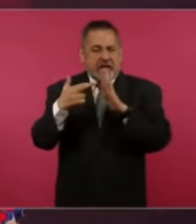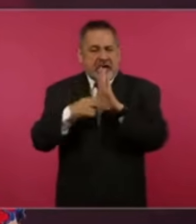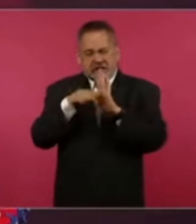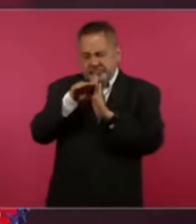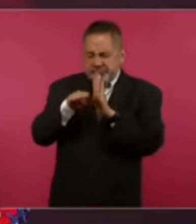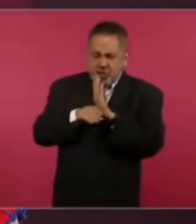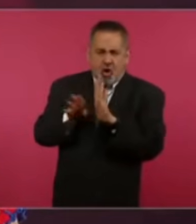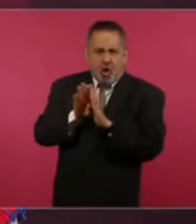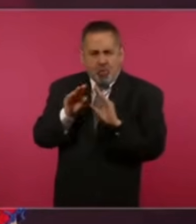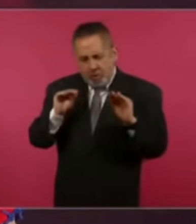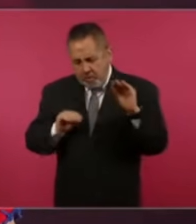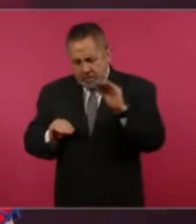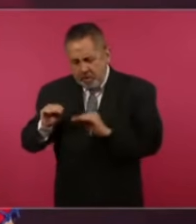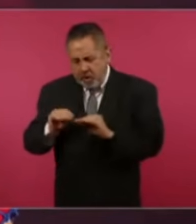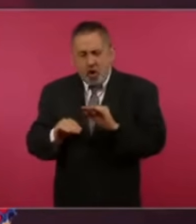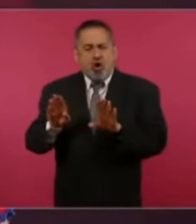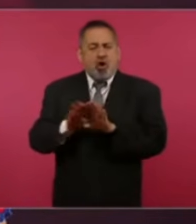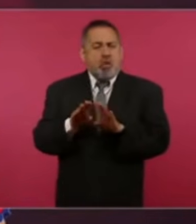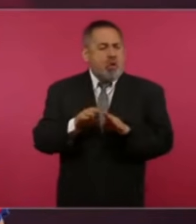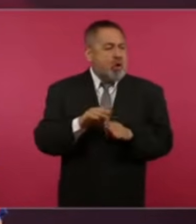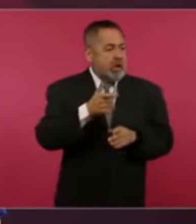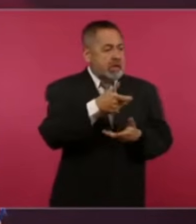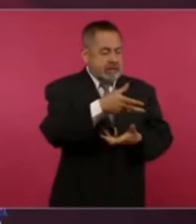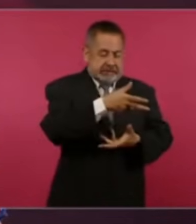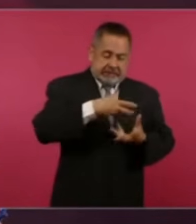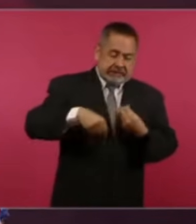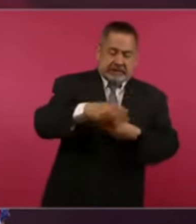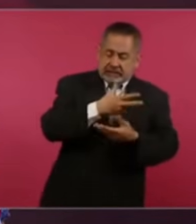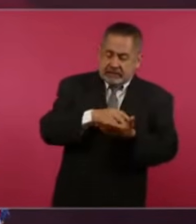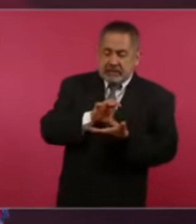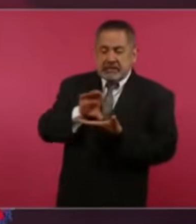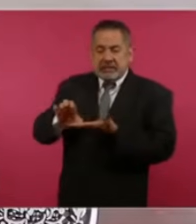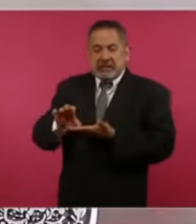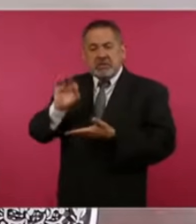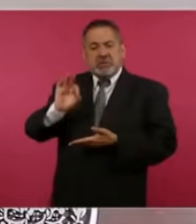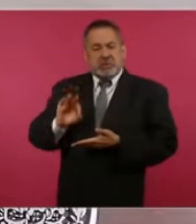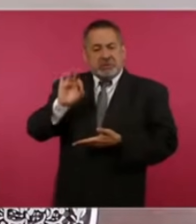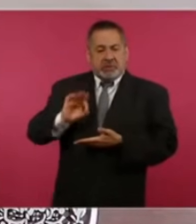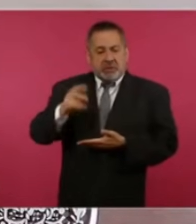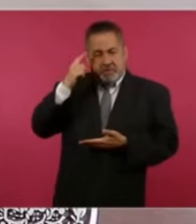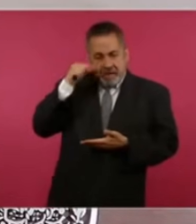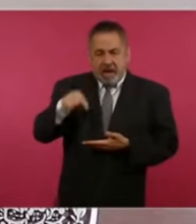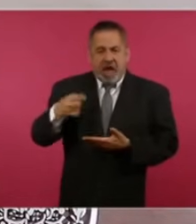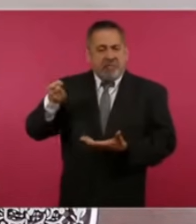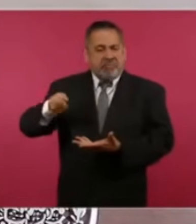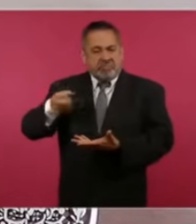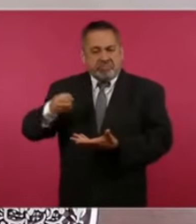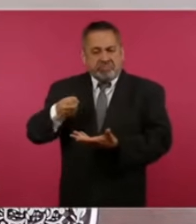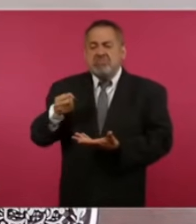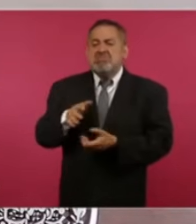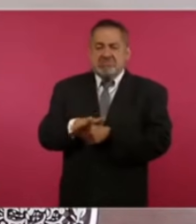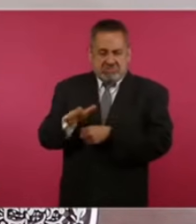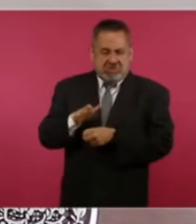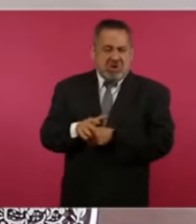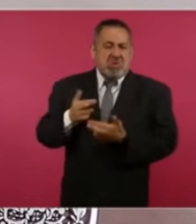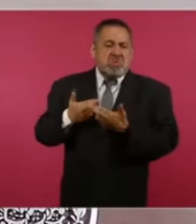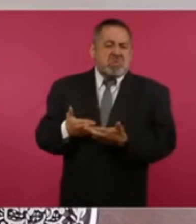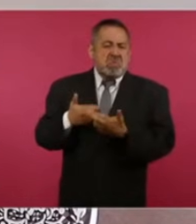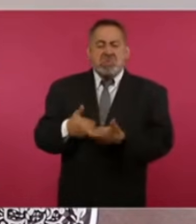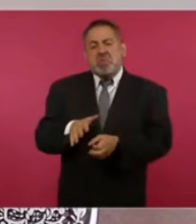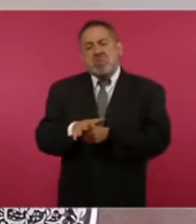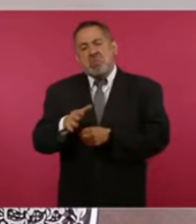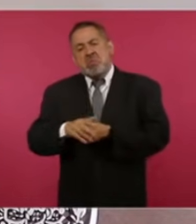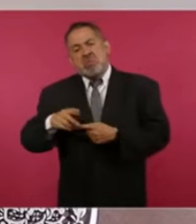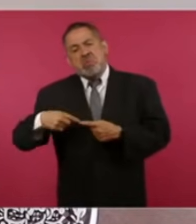operación y el régimen de inversión que permitirá al fondo garantizar un ahorro sostenido que